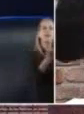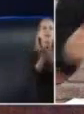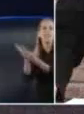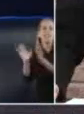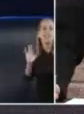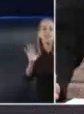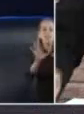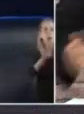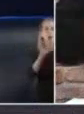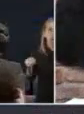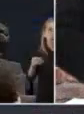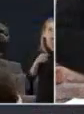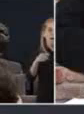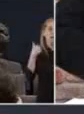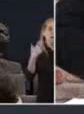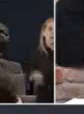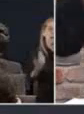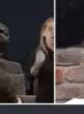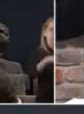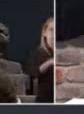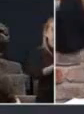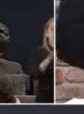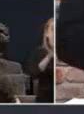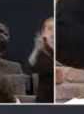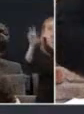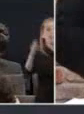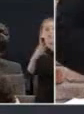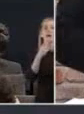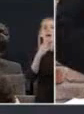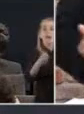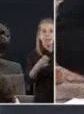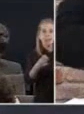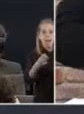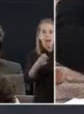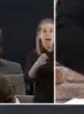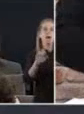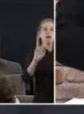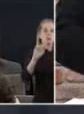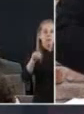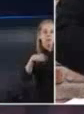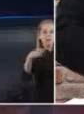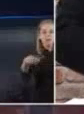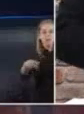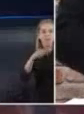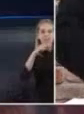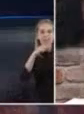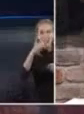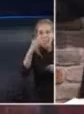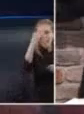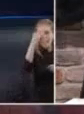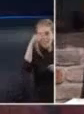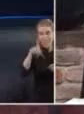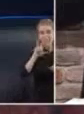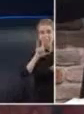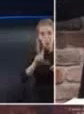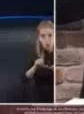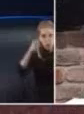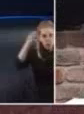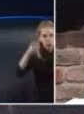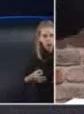una marcha el 17 de agosto está a un mundo de distancia si alguien sabe qué va a pasar el 17 de agosto con un dólar que hoy